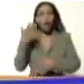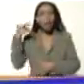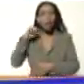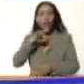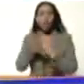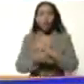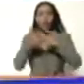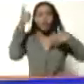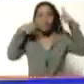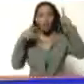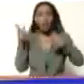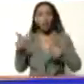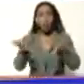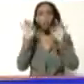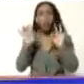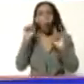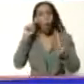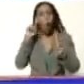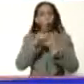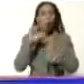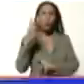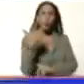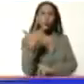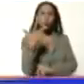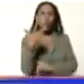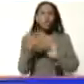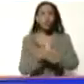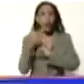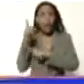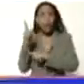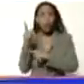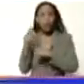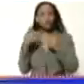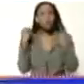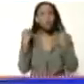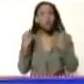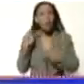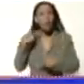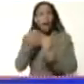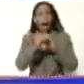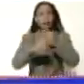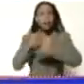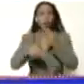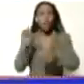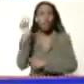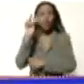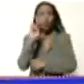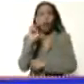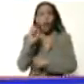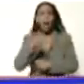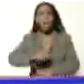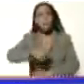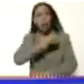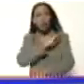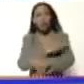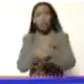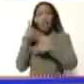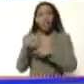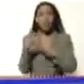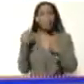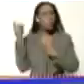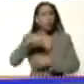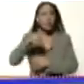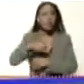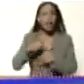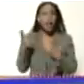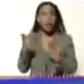específicamente en su tercer objetivo histórico referido a la consolidación de la Venezuela potencia. Y eso pasa necesariamente por